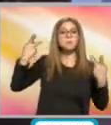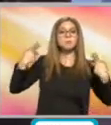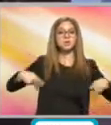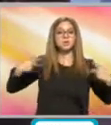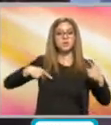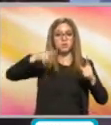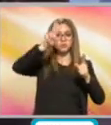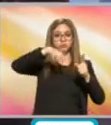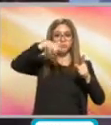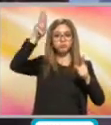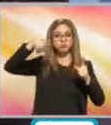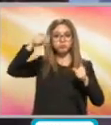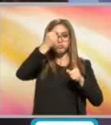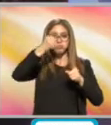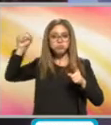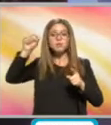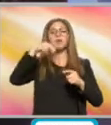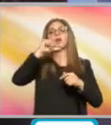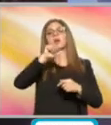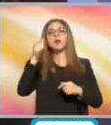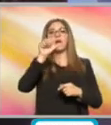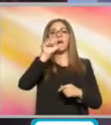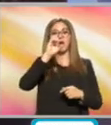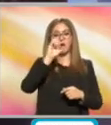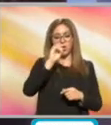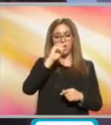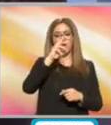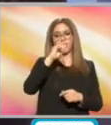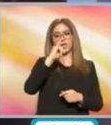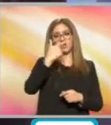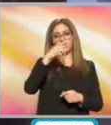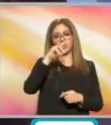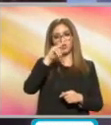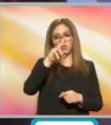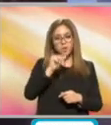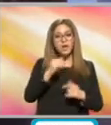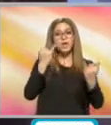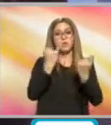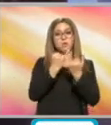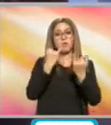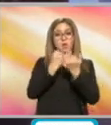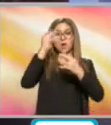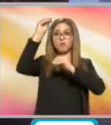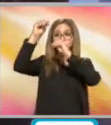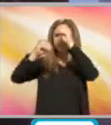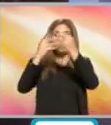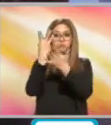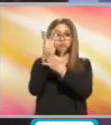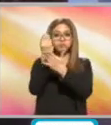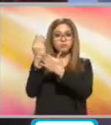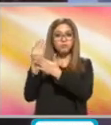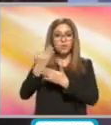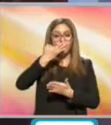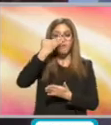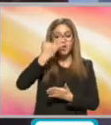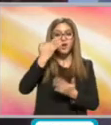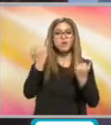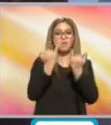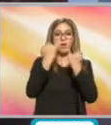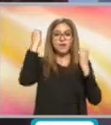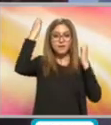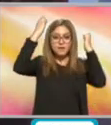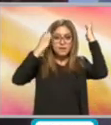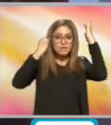expertos en horticultura y botánica. Va a haber una exposición de arreglos monumentales de diseño floral, va a haber una exposición de arte